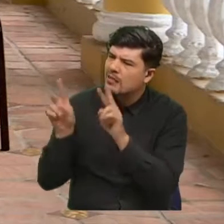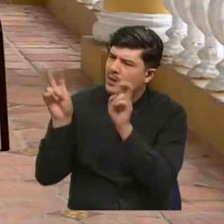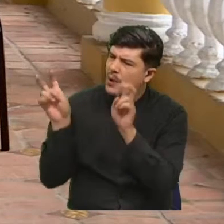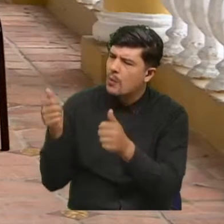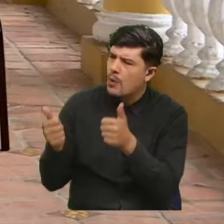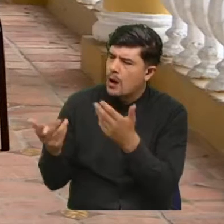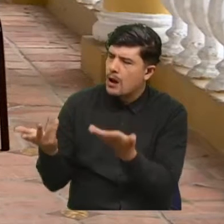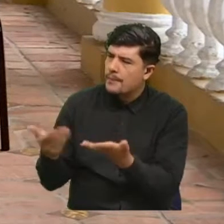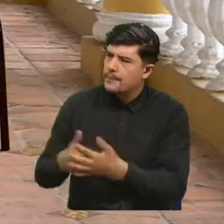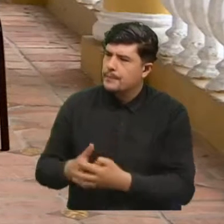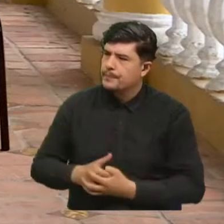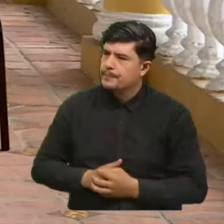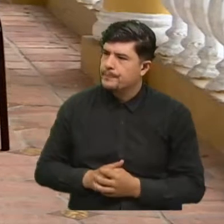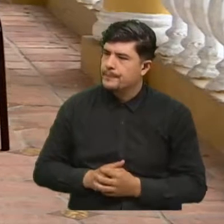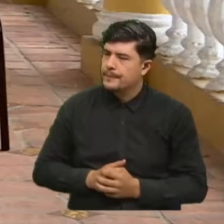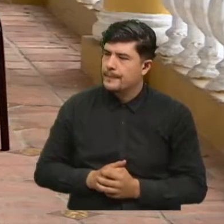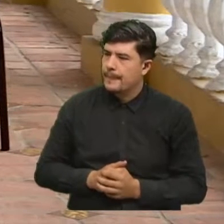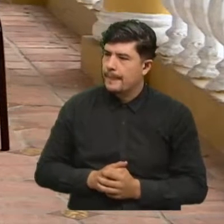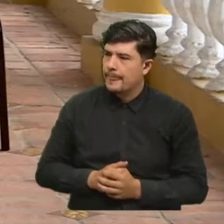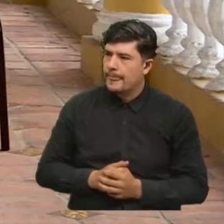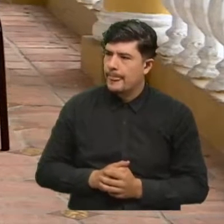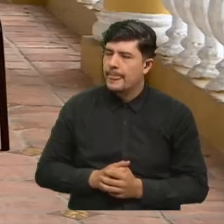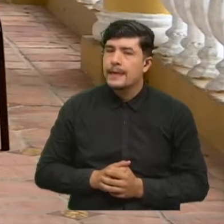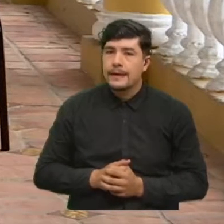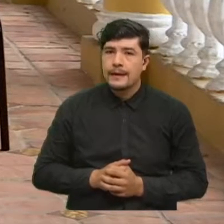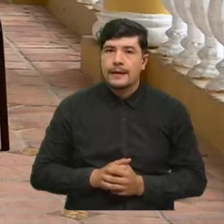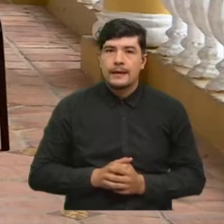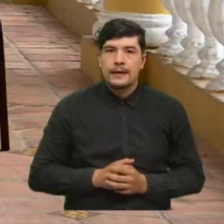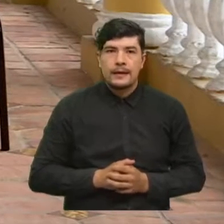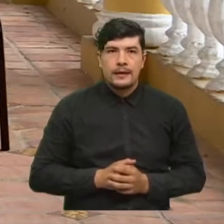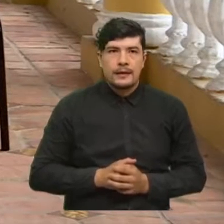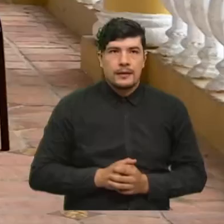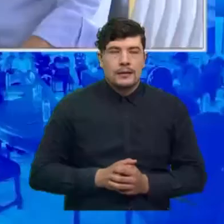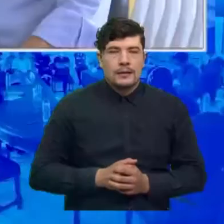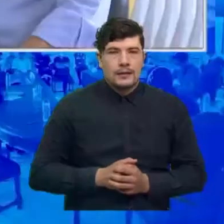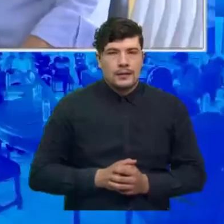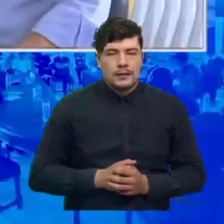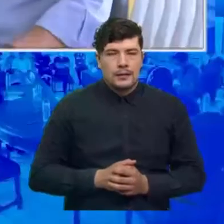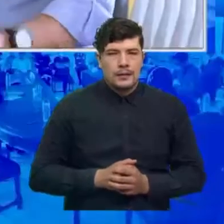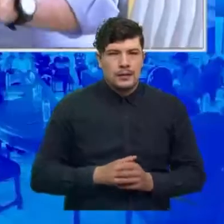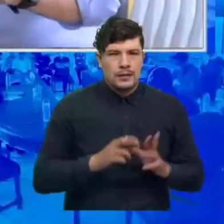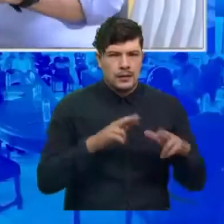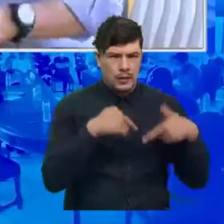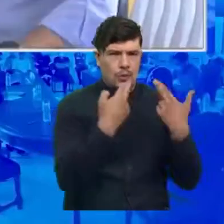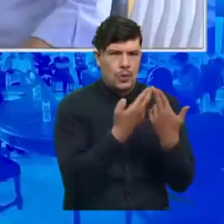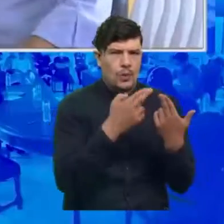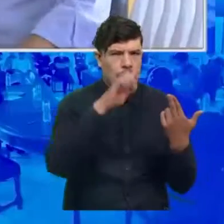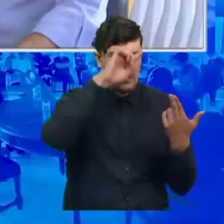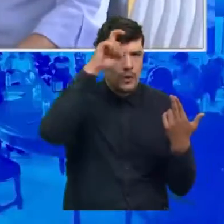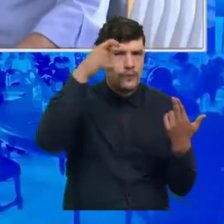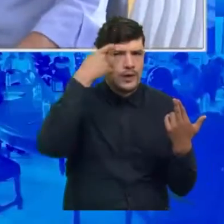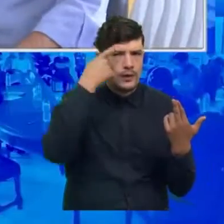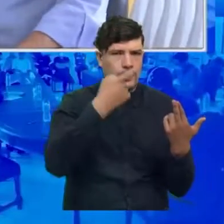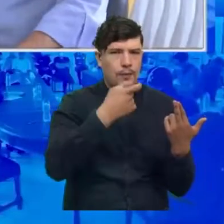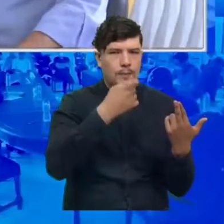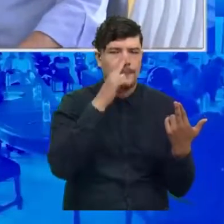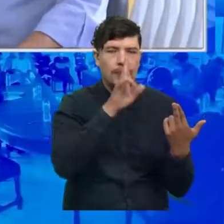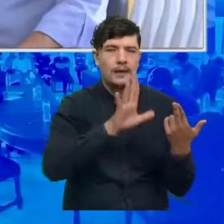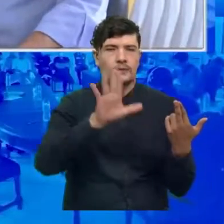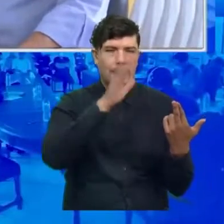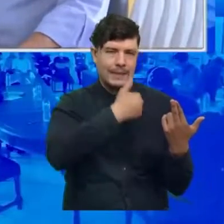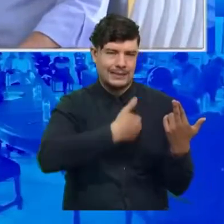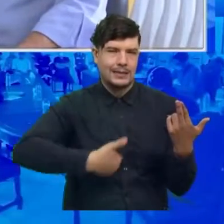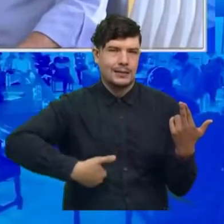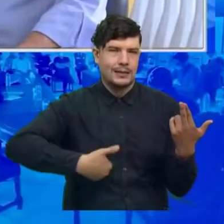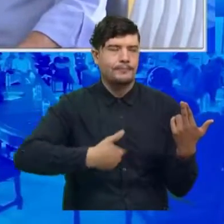nosotros una vez reunión con el gobierno nacional con el señor presidente dio la instrucción primero que teníamos